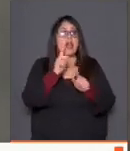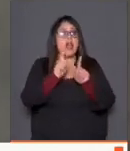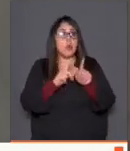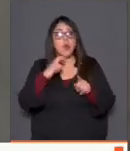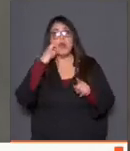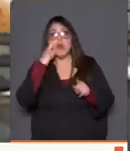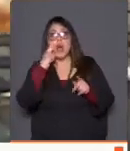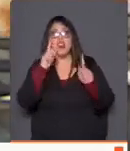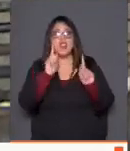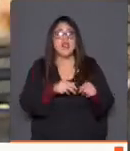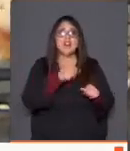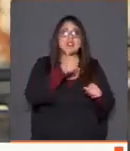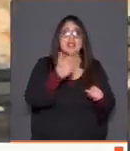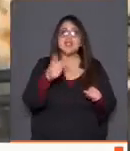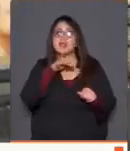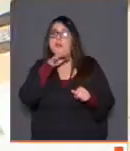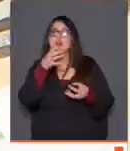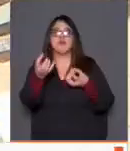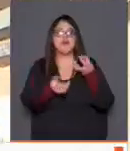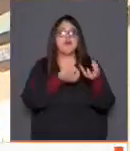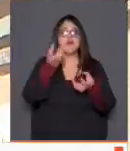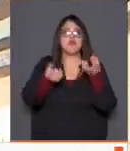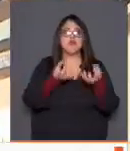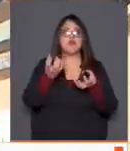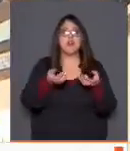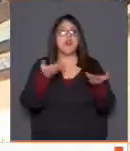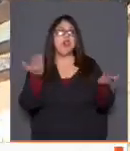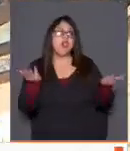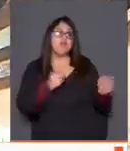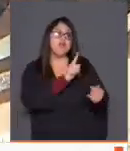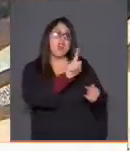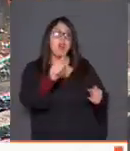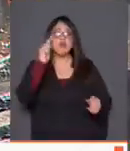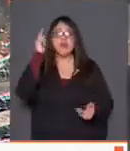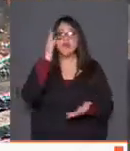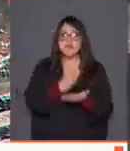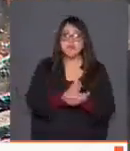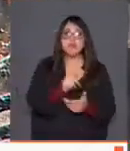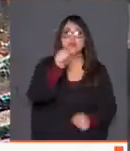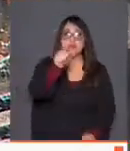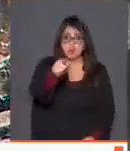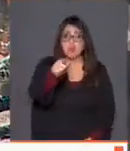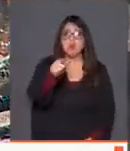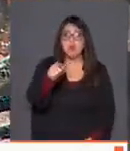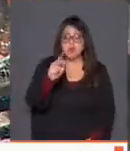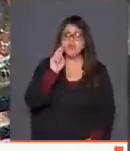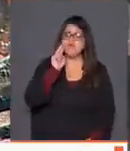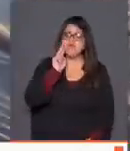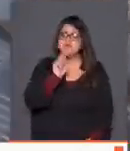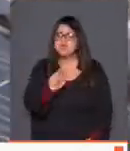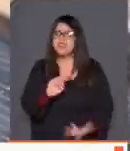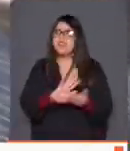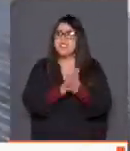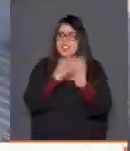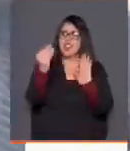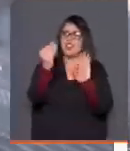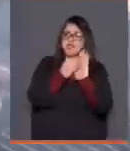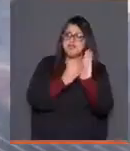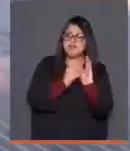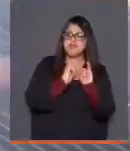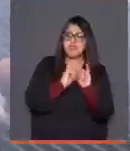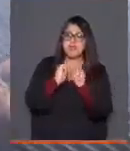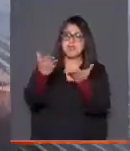67 minutos como en gustos no hay nada escrito ahora le queda usted poner en práctica todos estos tips